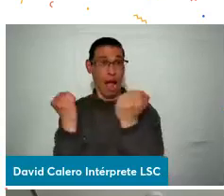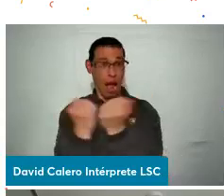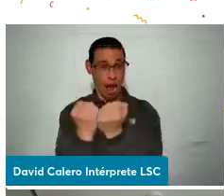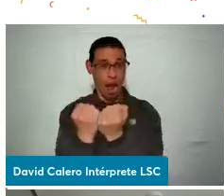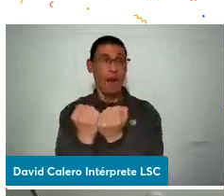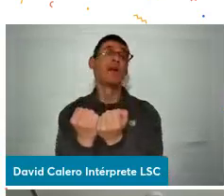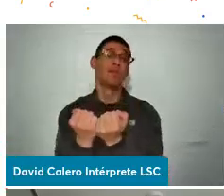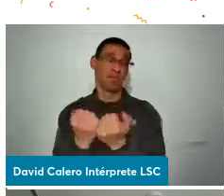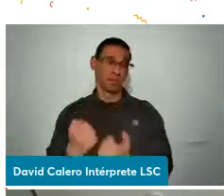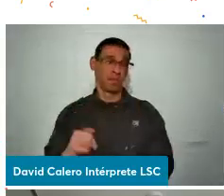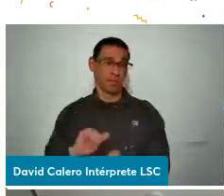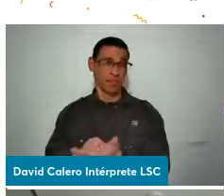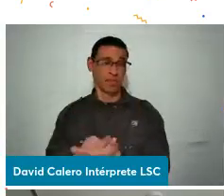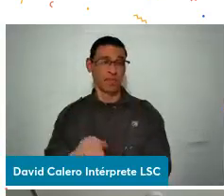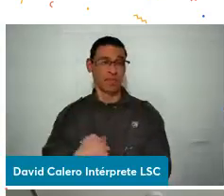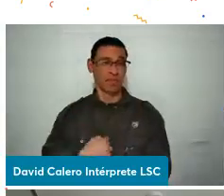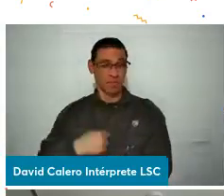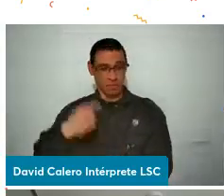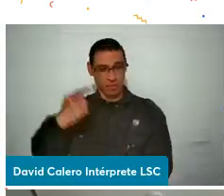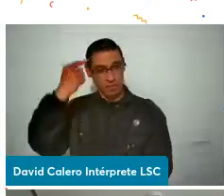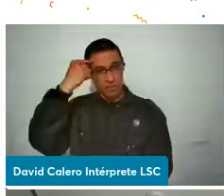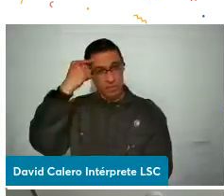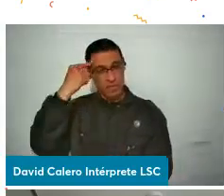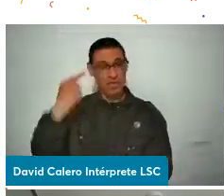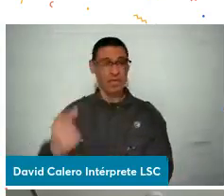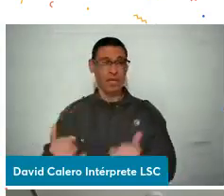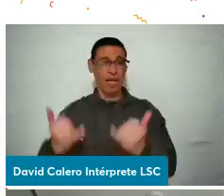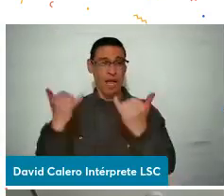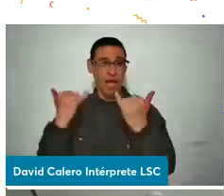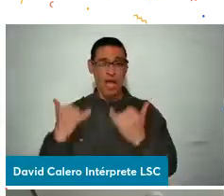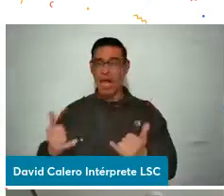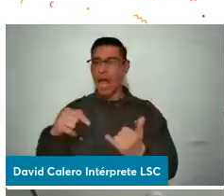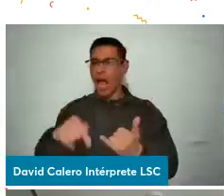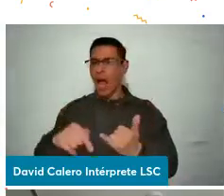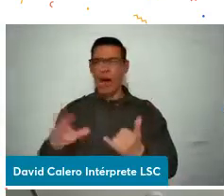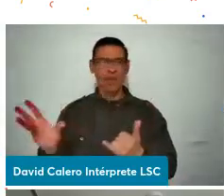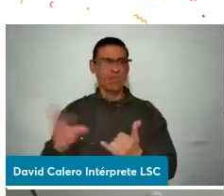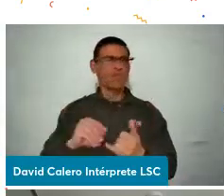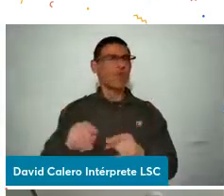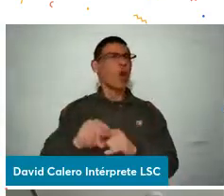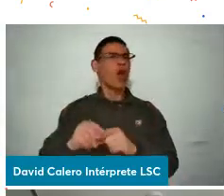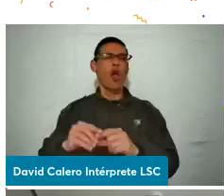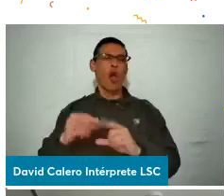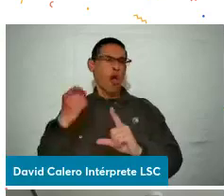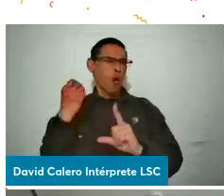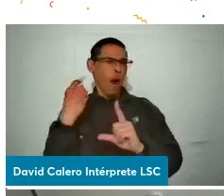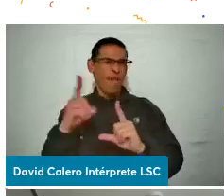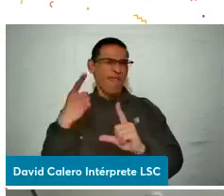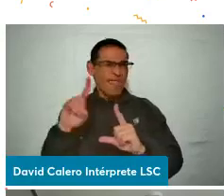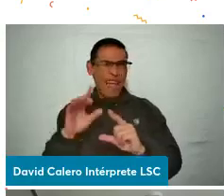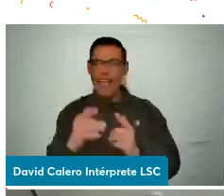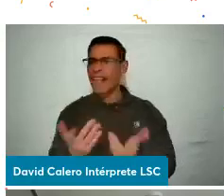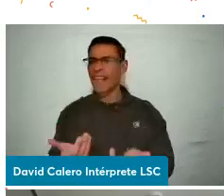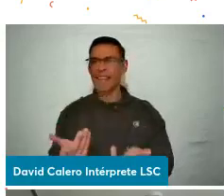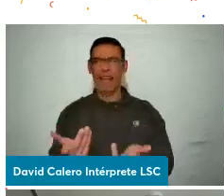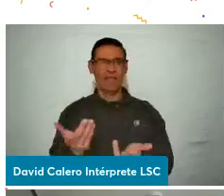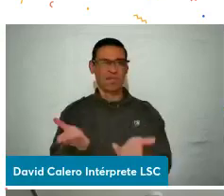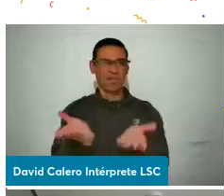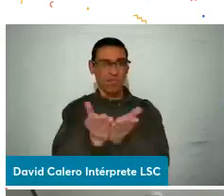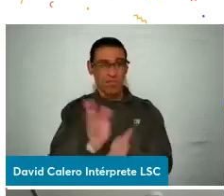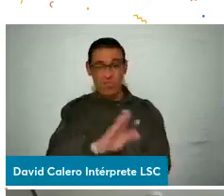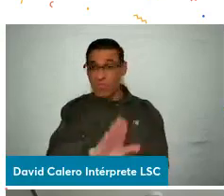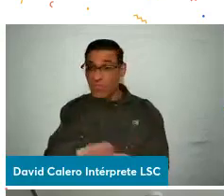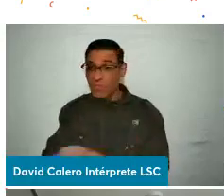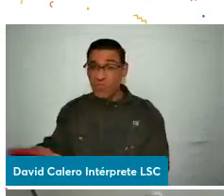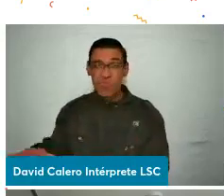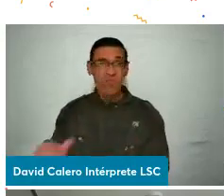que ahora es un mundo totalmente digital, ¿sí? Nuestros estudiantes no son estudiantes